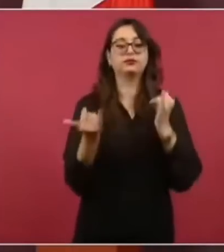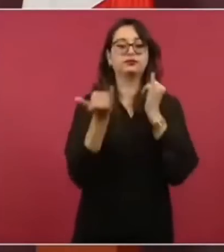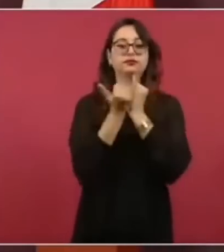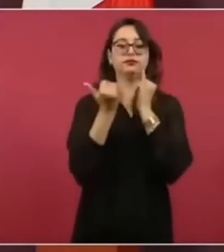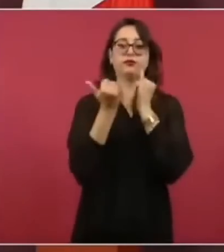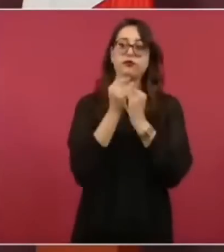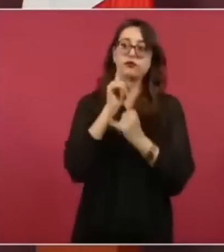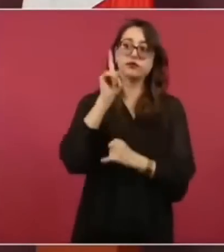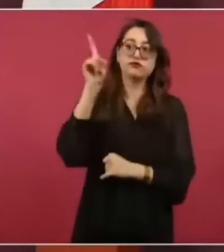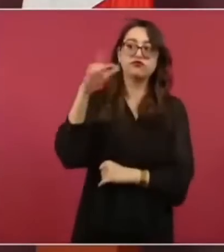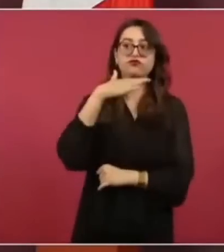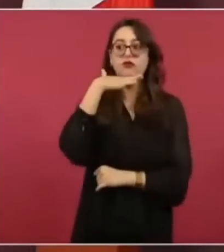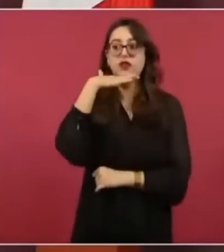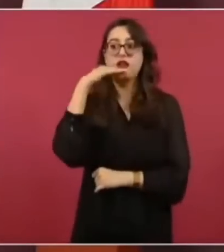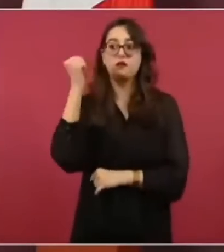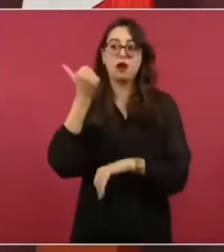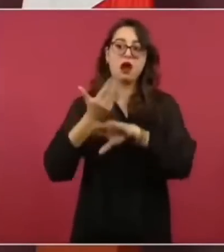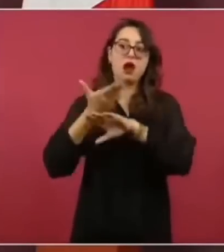la inflación.